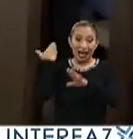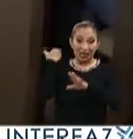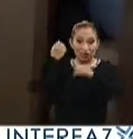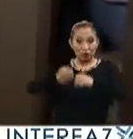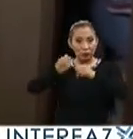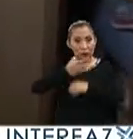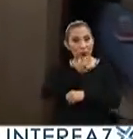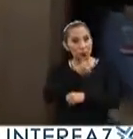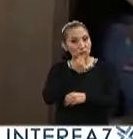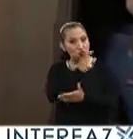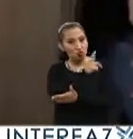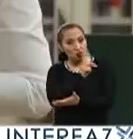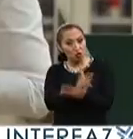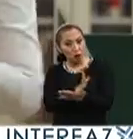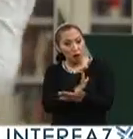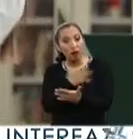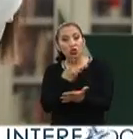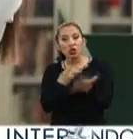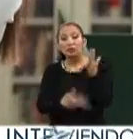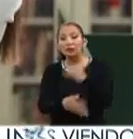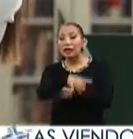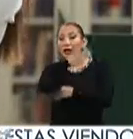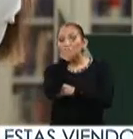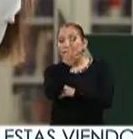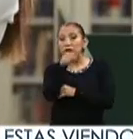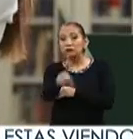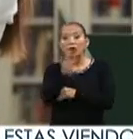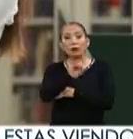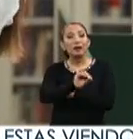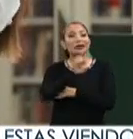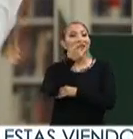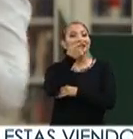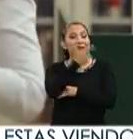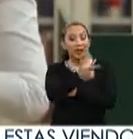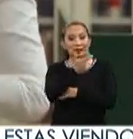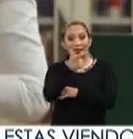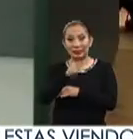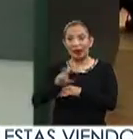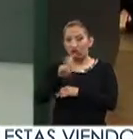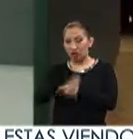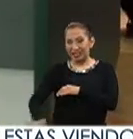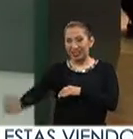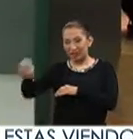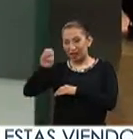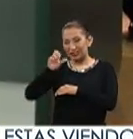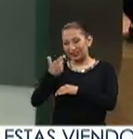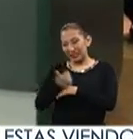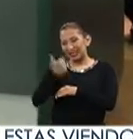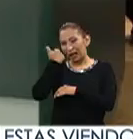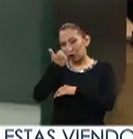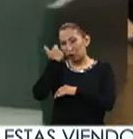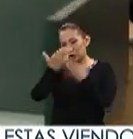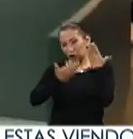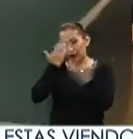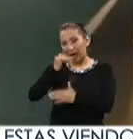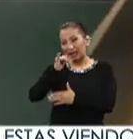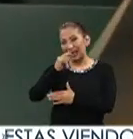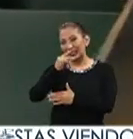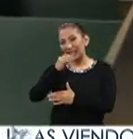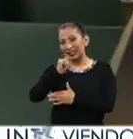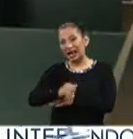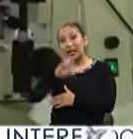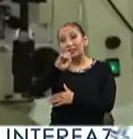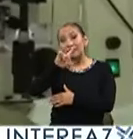predominantemente masculinas. En 2014, 97 de los 206 alumnos de Ingeniería Civil